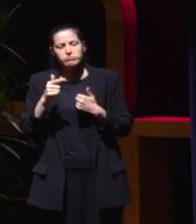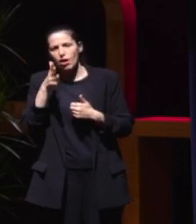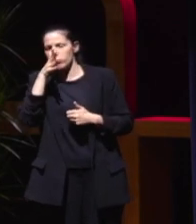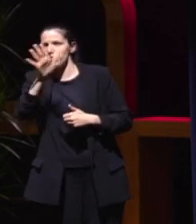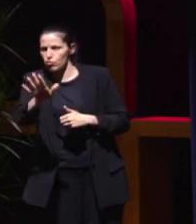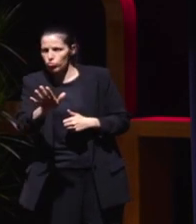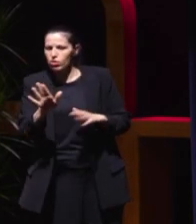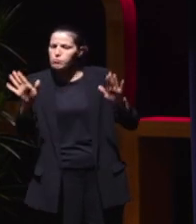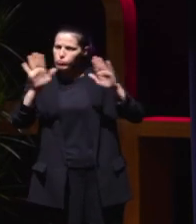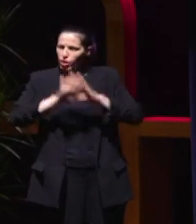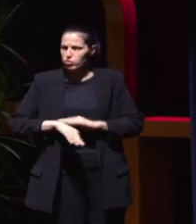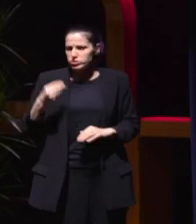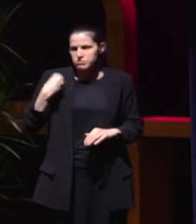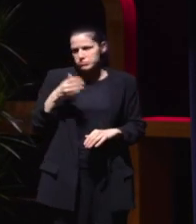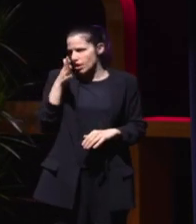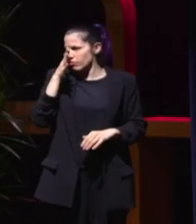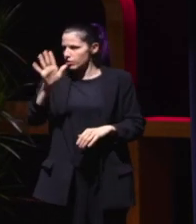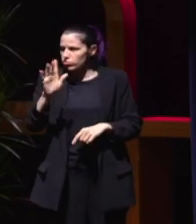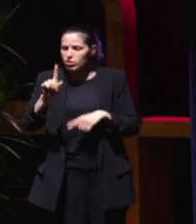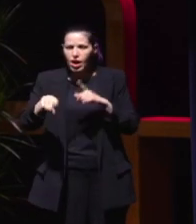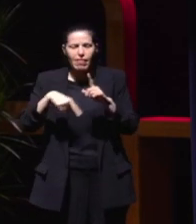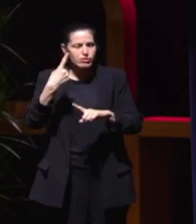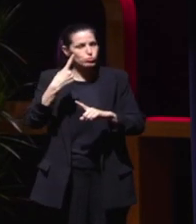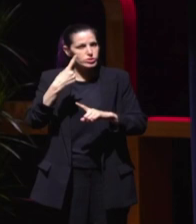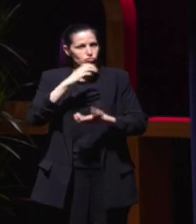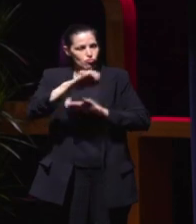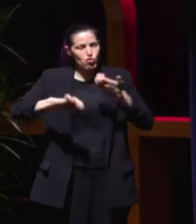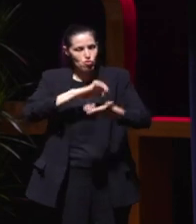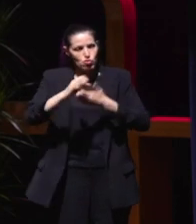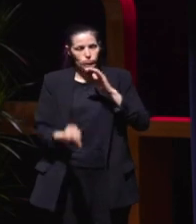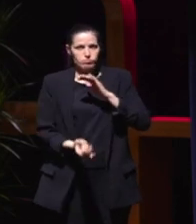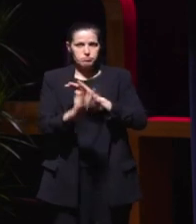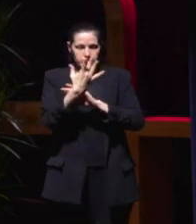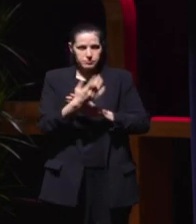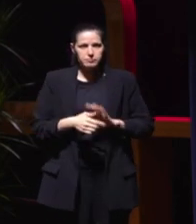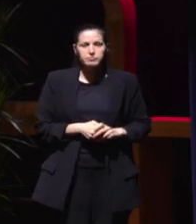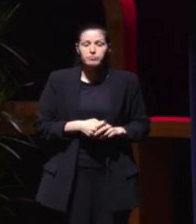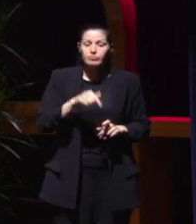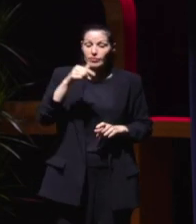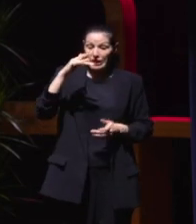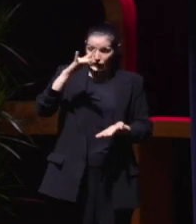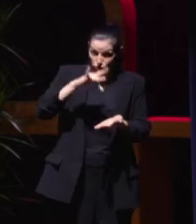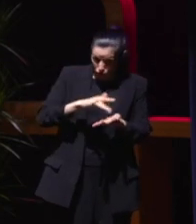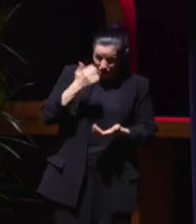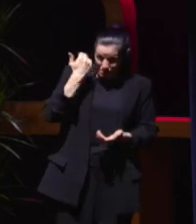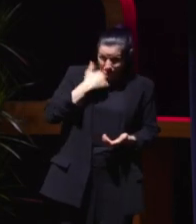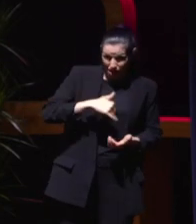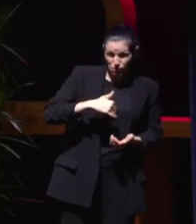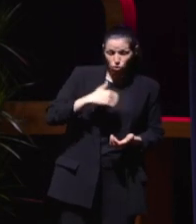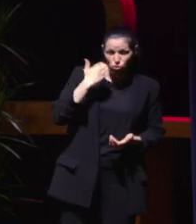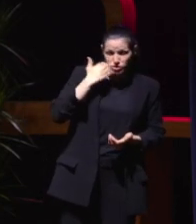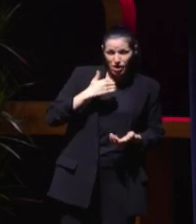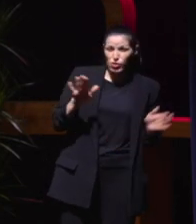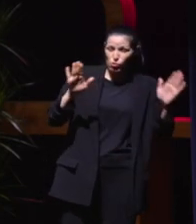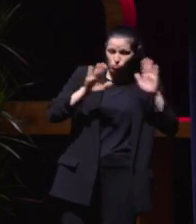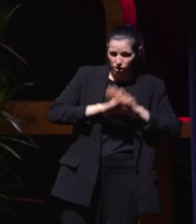y se montó la de San Quintín esto no ha perdido el hilo esto es un sábado por la noche Yo después de que almodóvar por